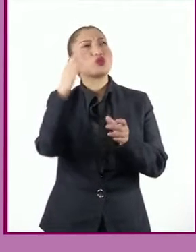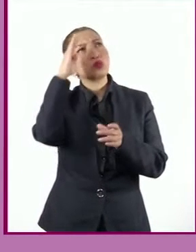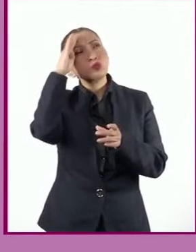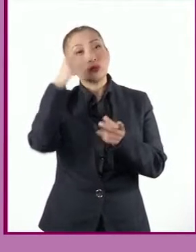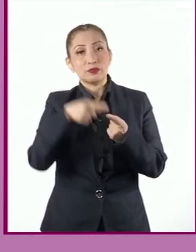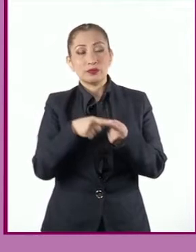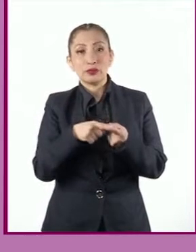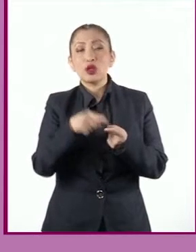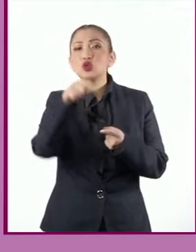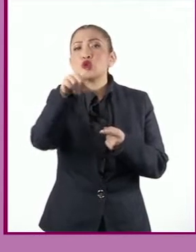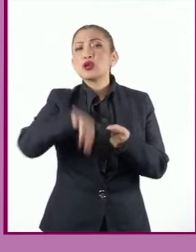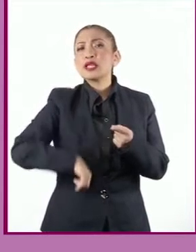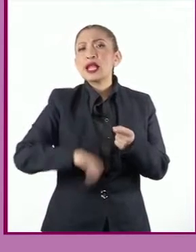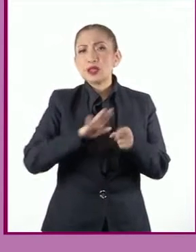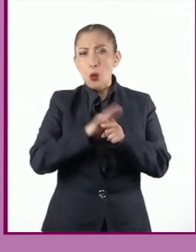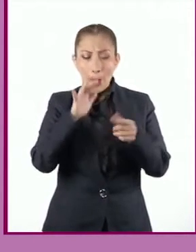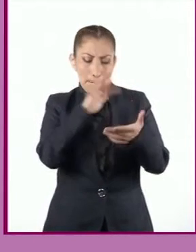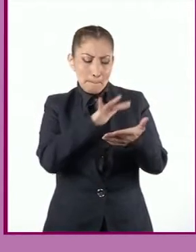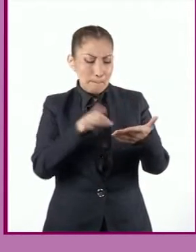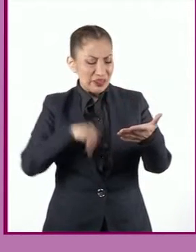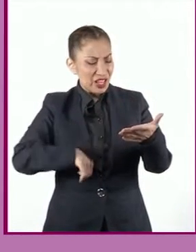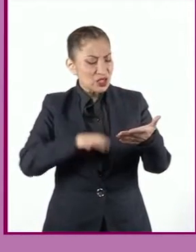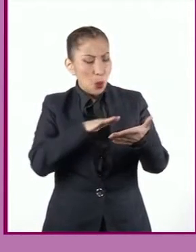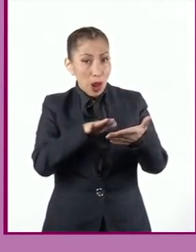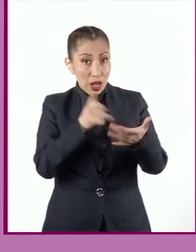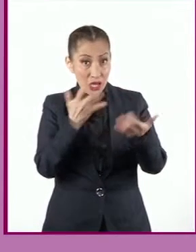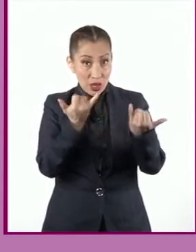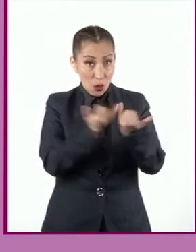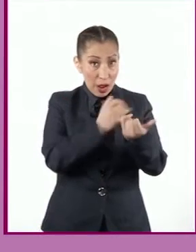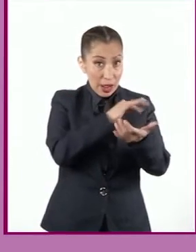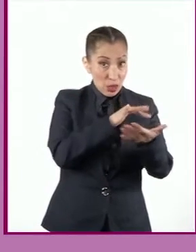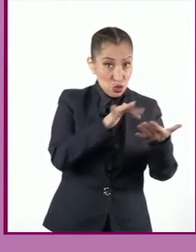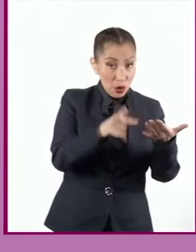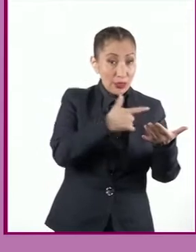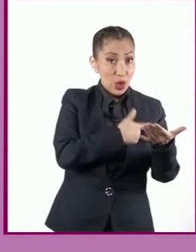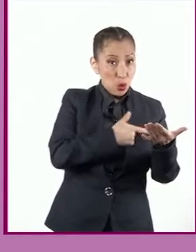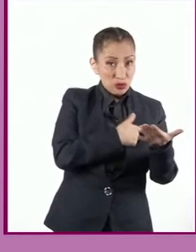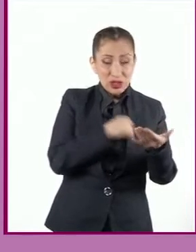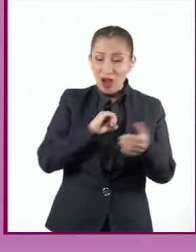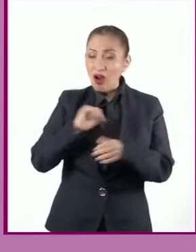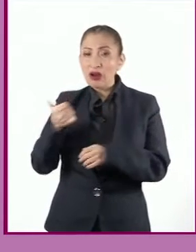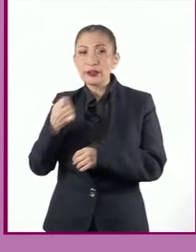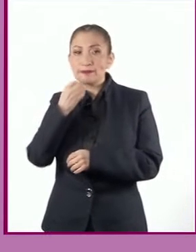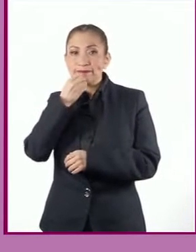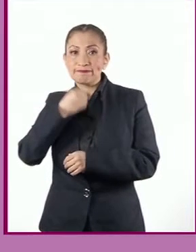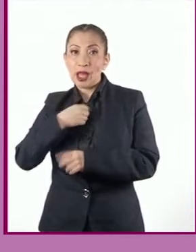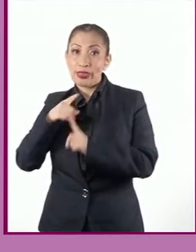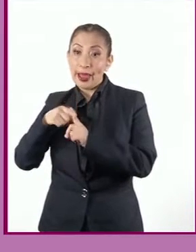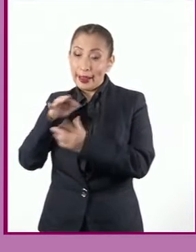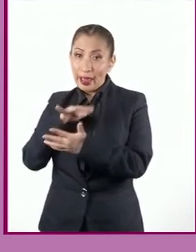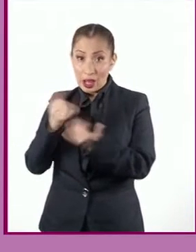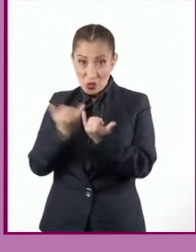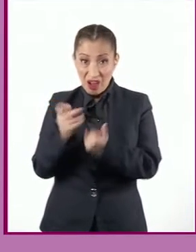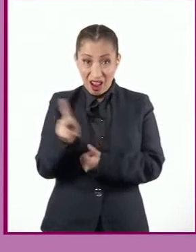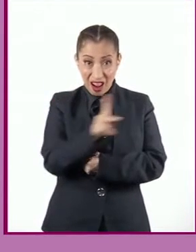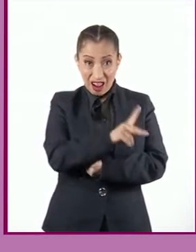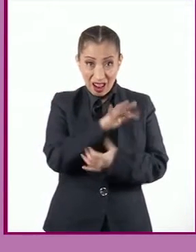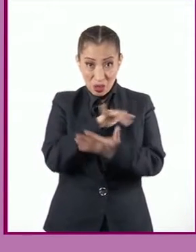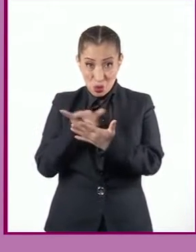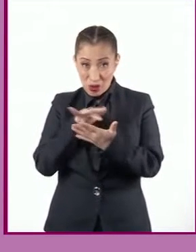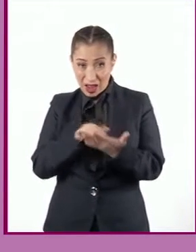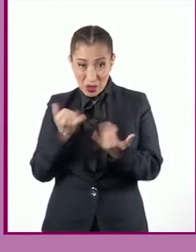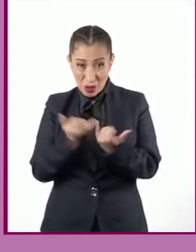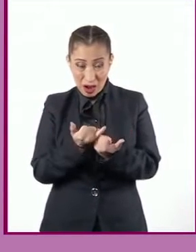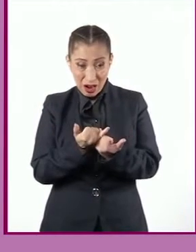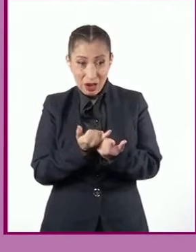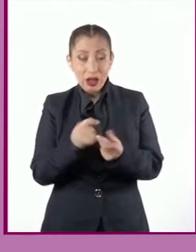¿Qué les interesa del texto? ¿Leen igual un texto que les gusta o uno que les dejan de tarea? ¿Qué